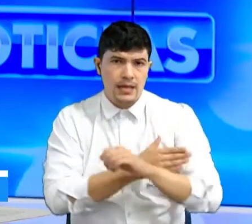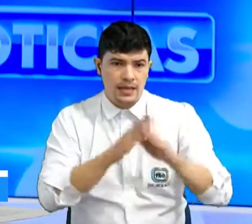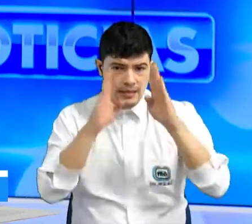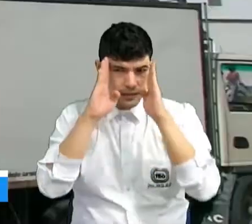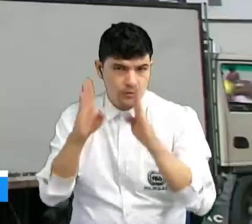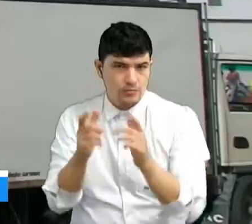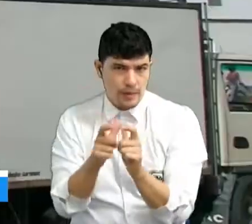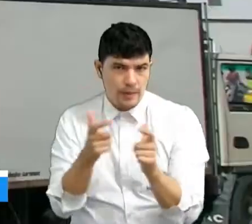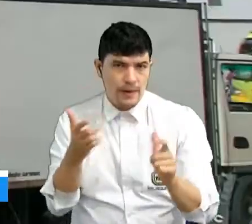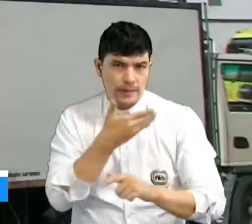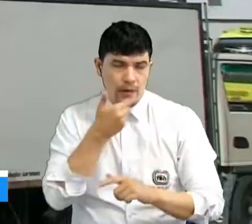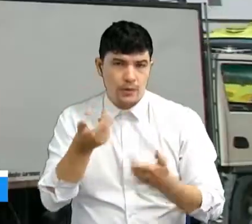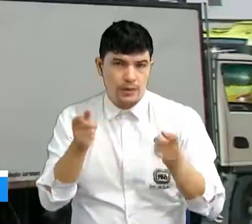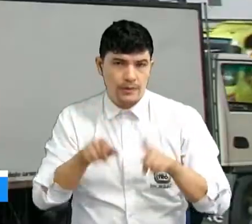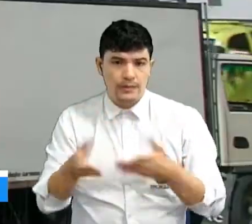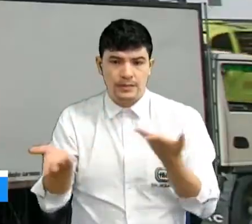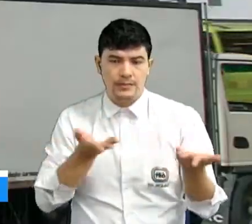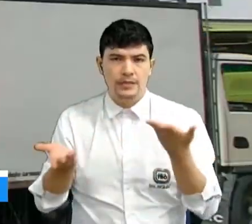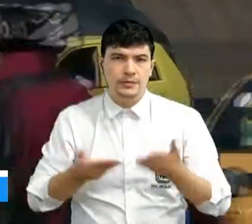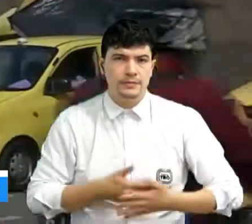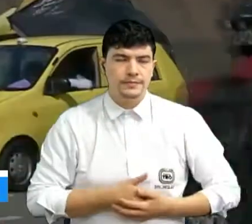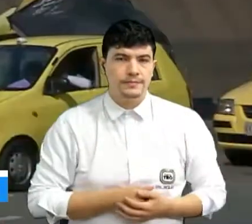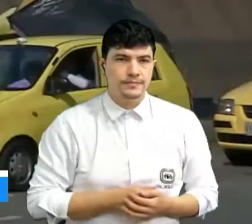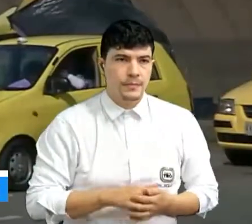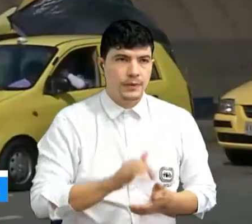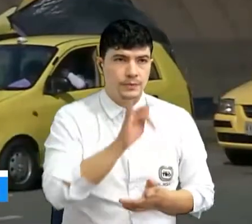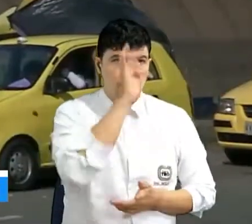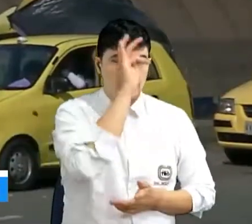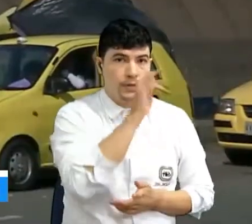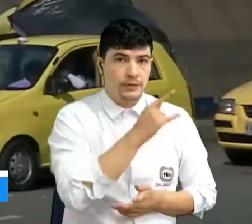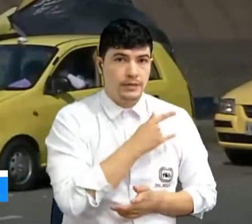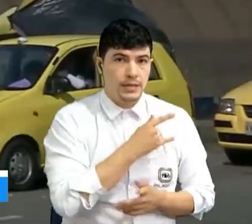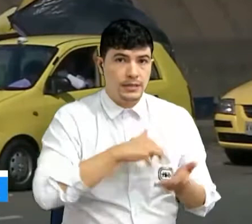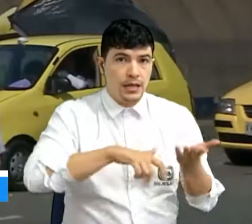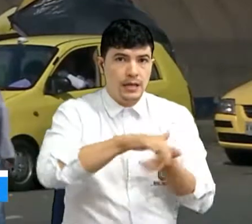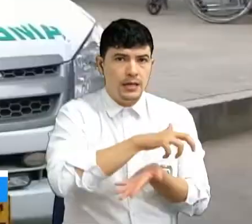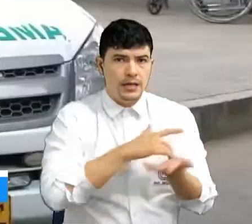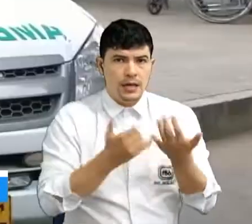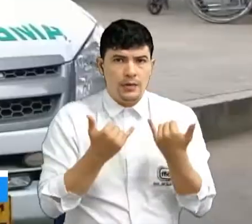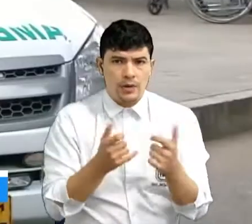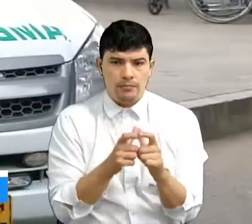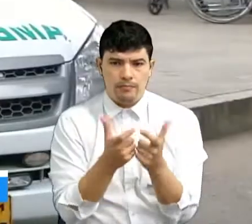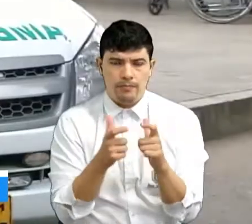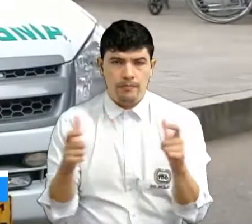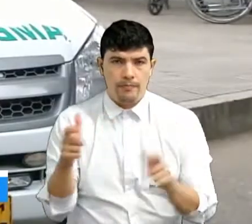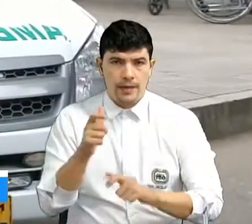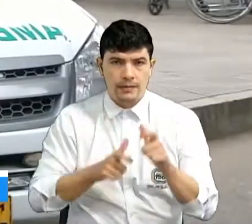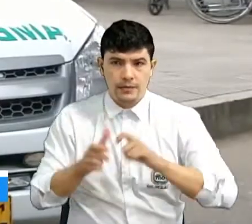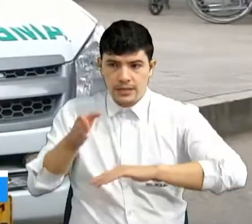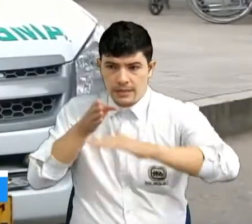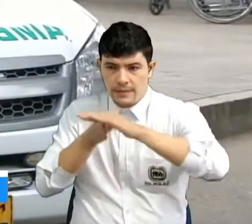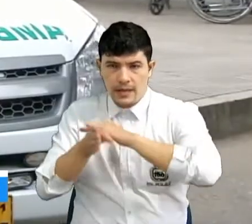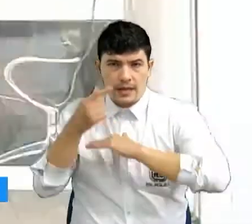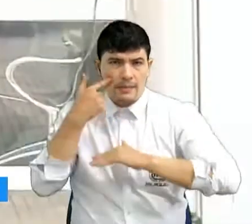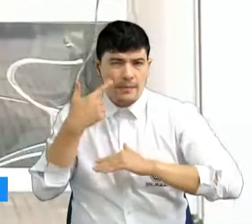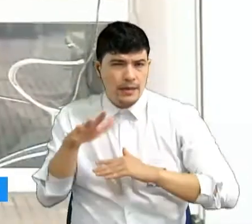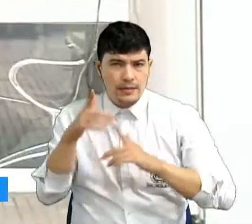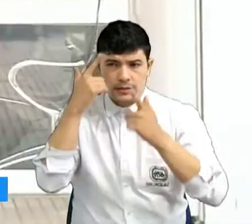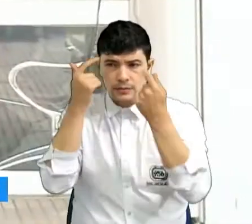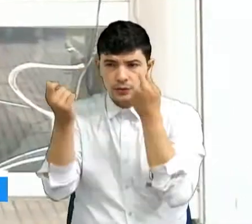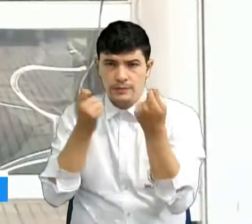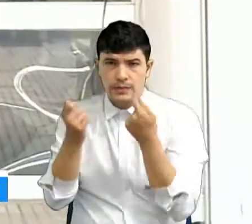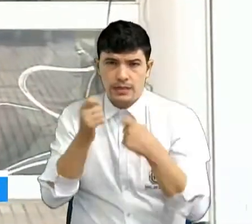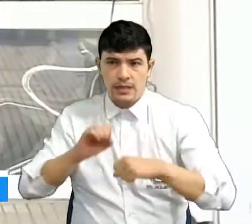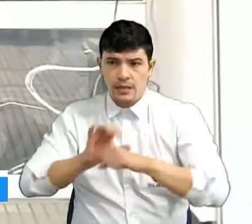crisis. El Hospital Universitario de Santander ha tenido un aumento considerable en la atención de pacientes por sospecha de